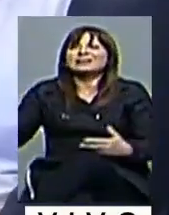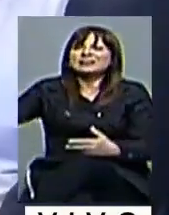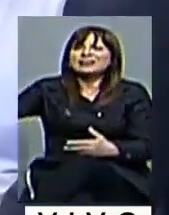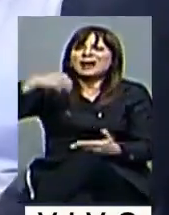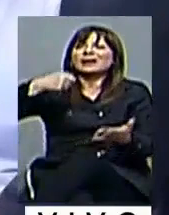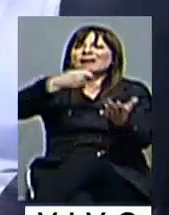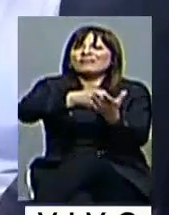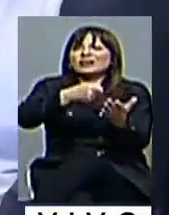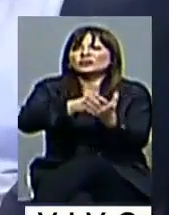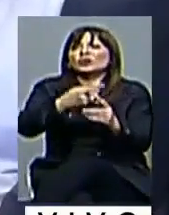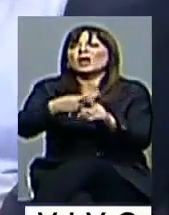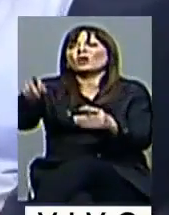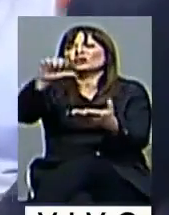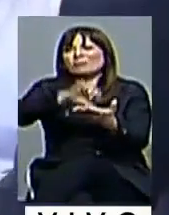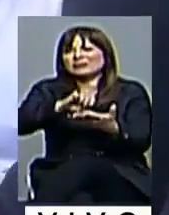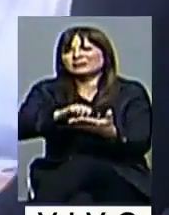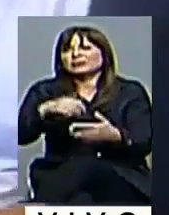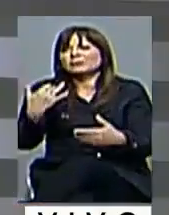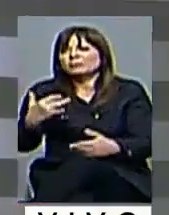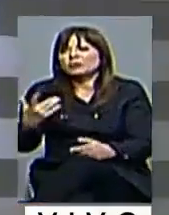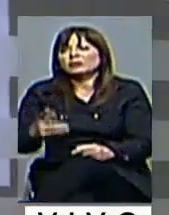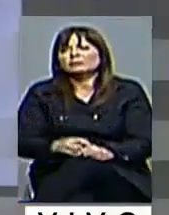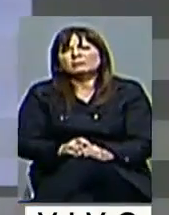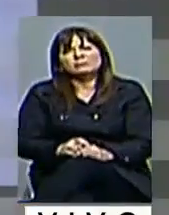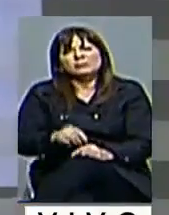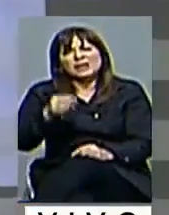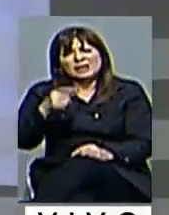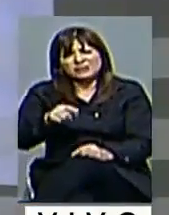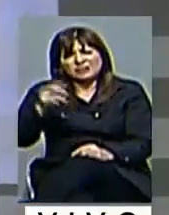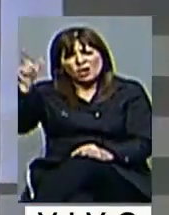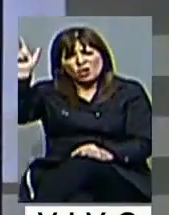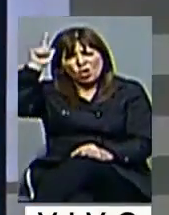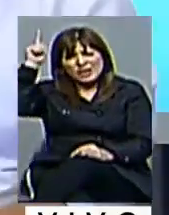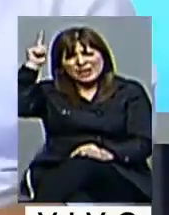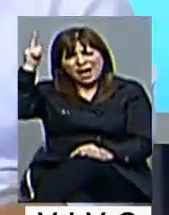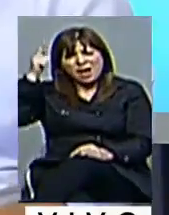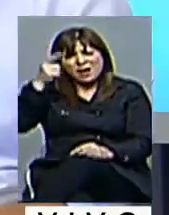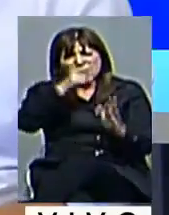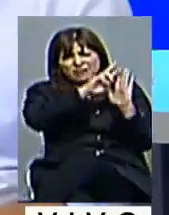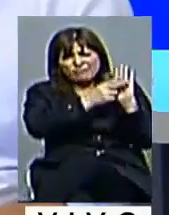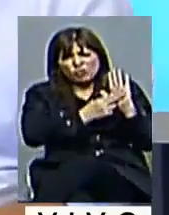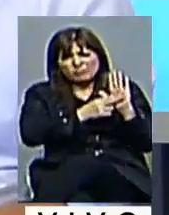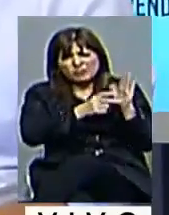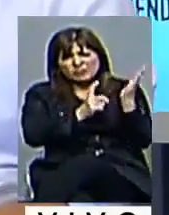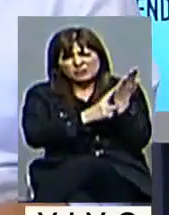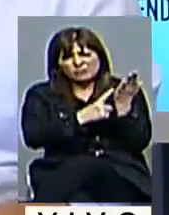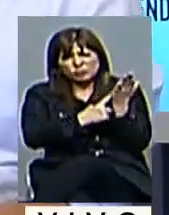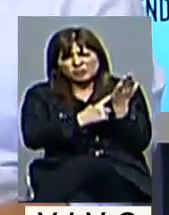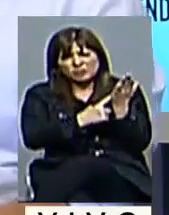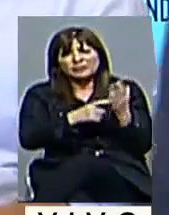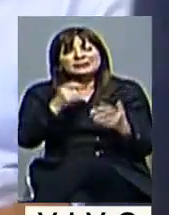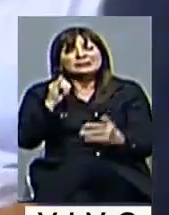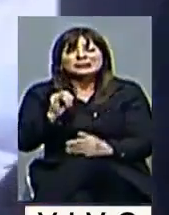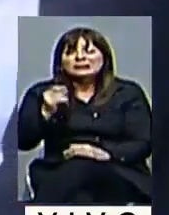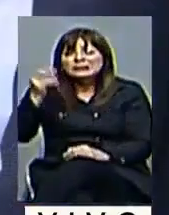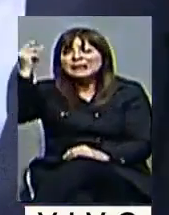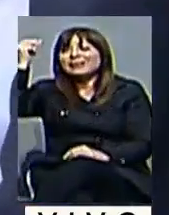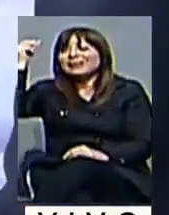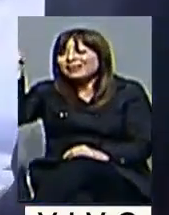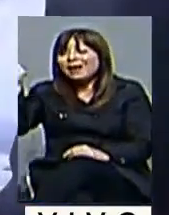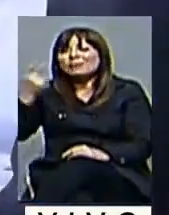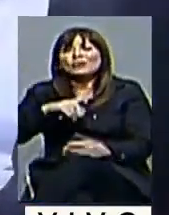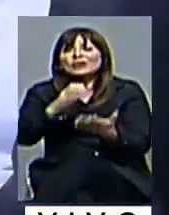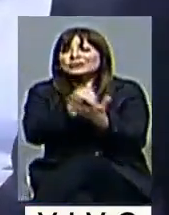extranjera. Eso no es... ¿Y esa no fue la lógica de la reforma tributaria? Pero esa fue la idea, pero no resultó. Lo hicieron tan